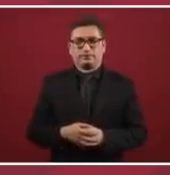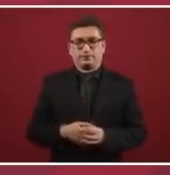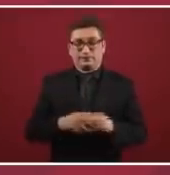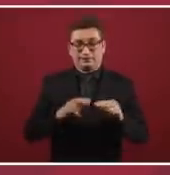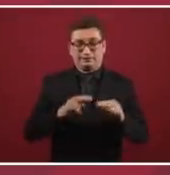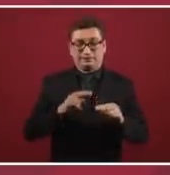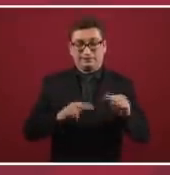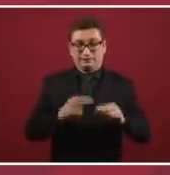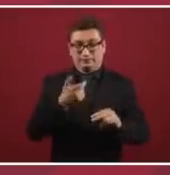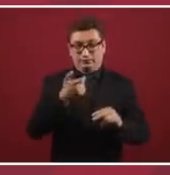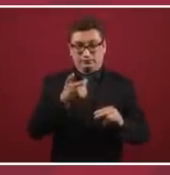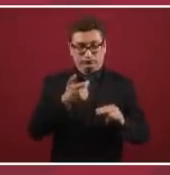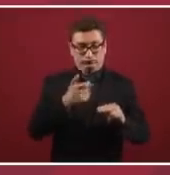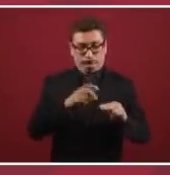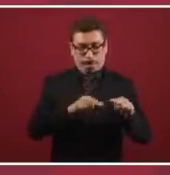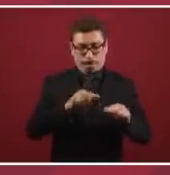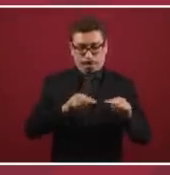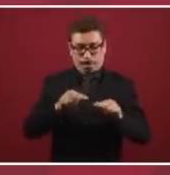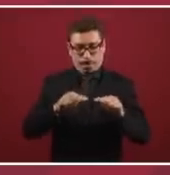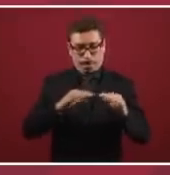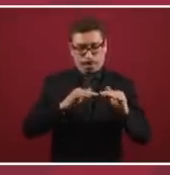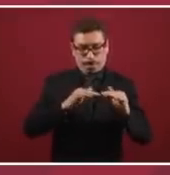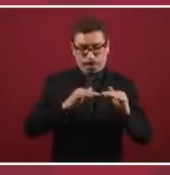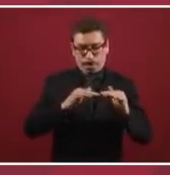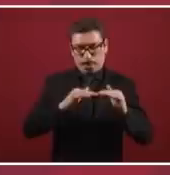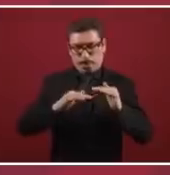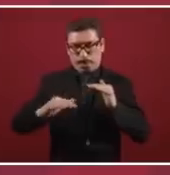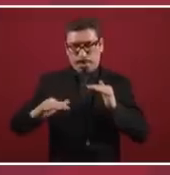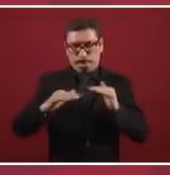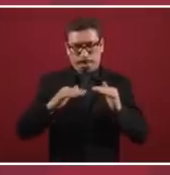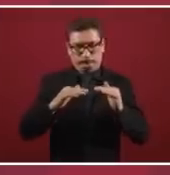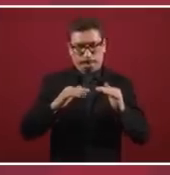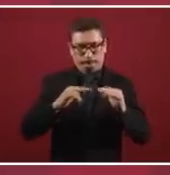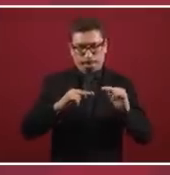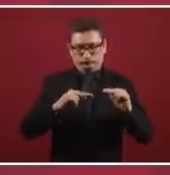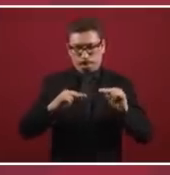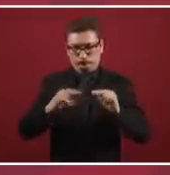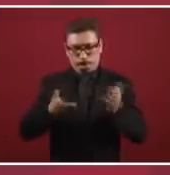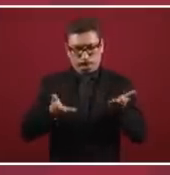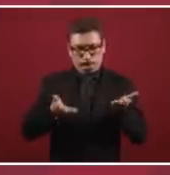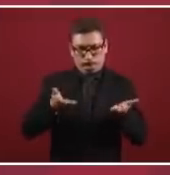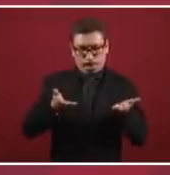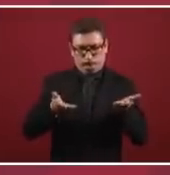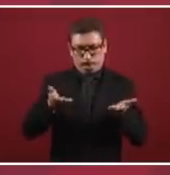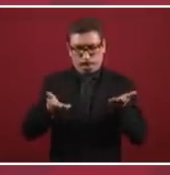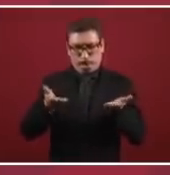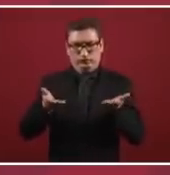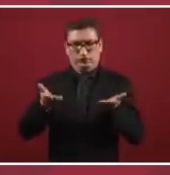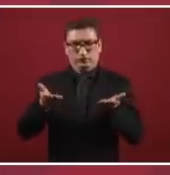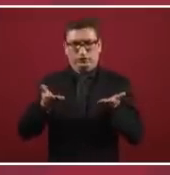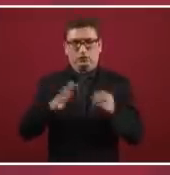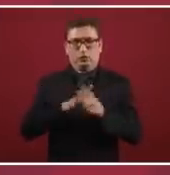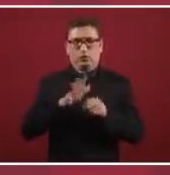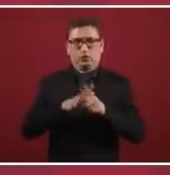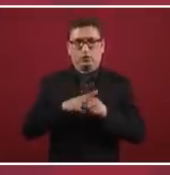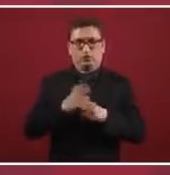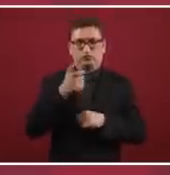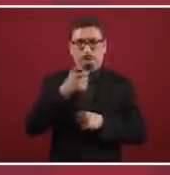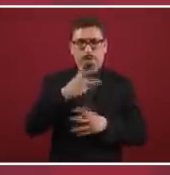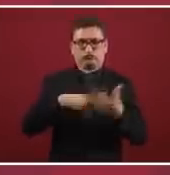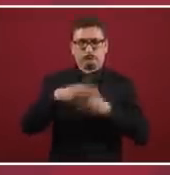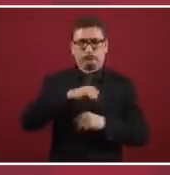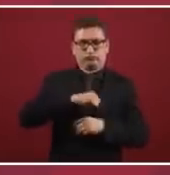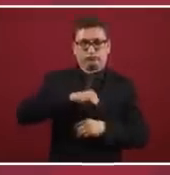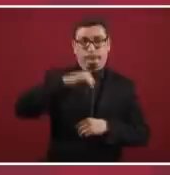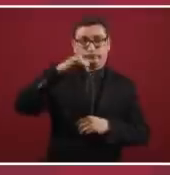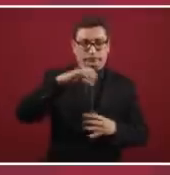precios se mantengan de acuerdo a la inflación.